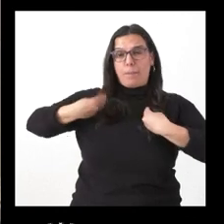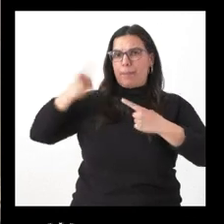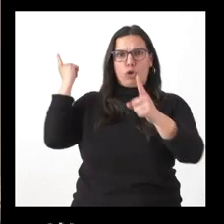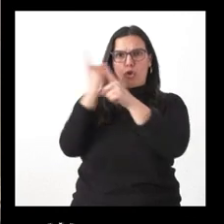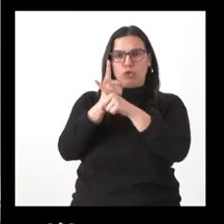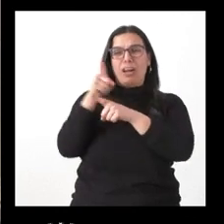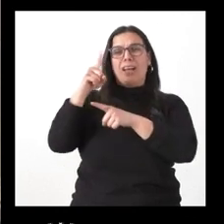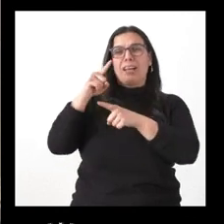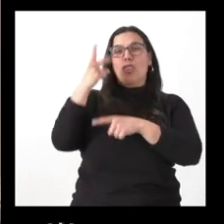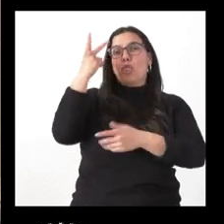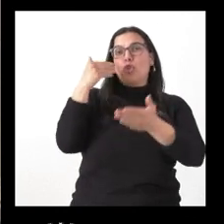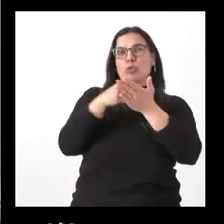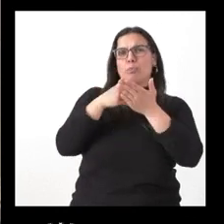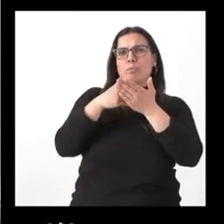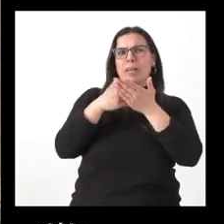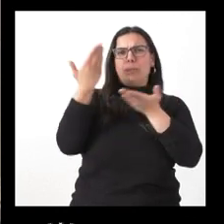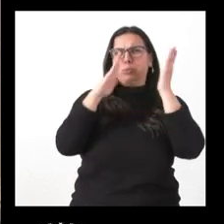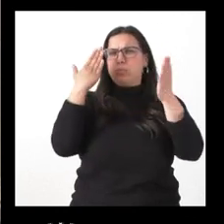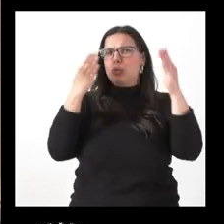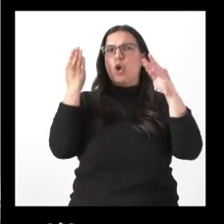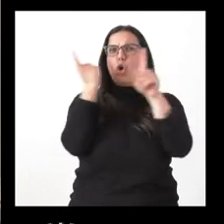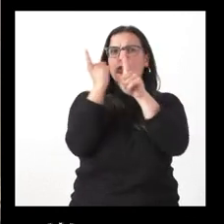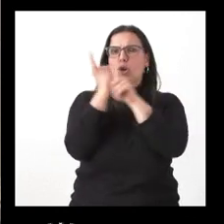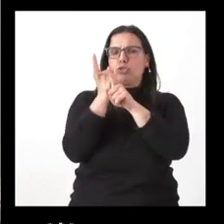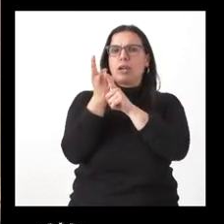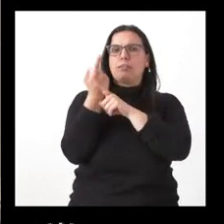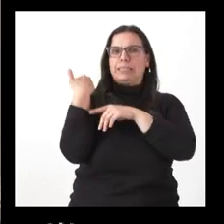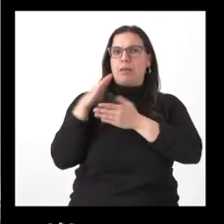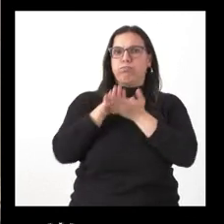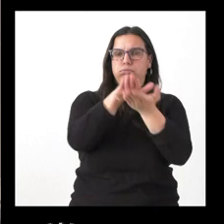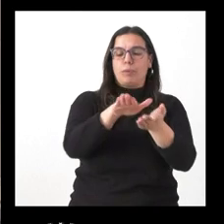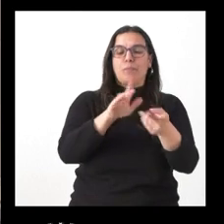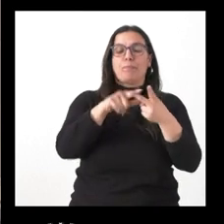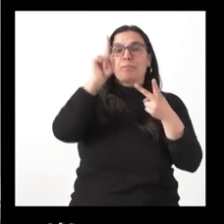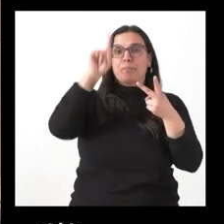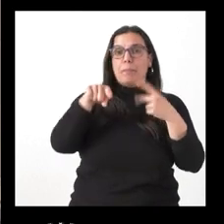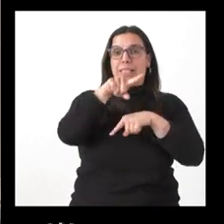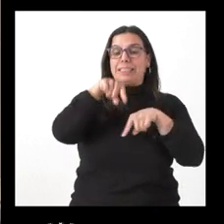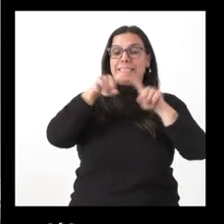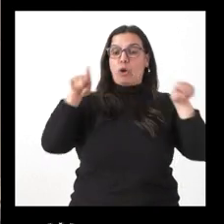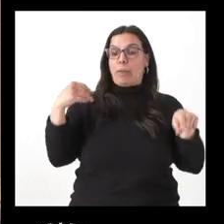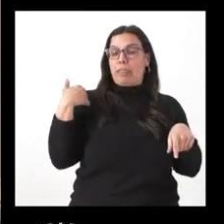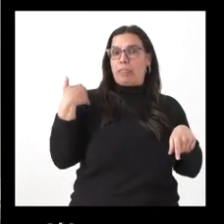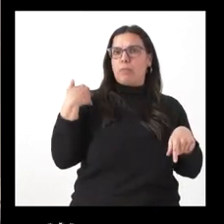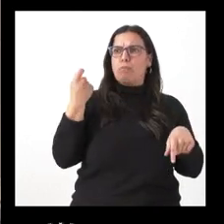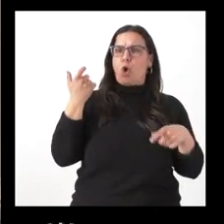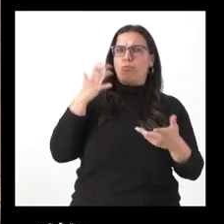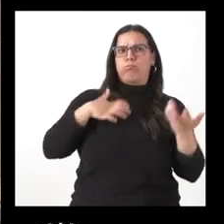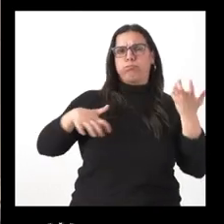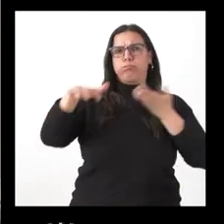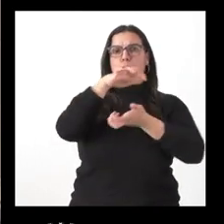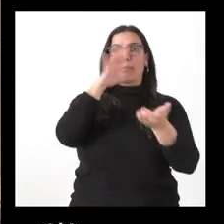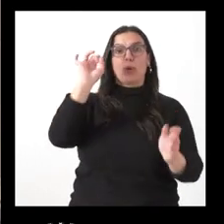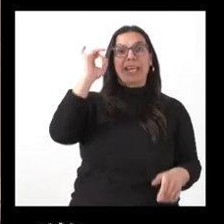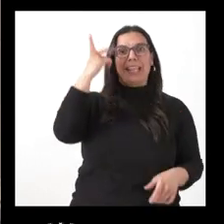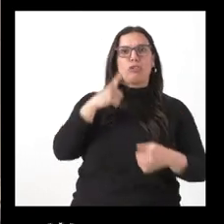han presentado cerca de dos mil alegaciones hasta el momento y por otro lado en Segovia se ha levantado en las últimas horas cierto revuelo por una iniciativa